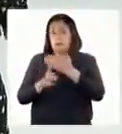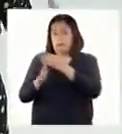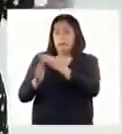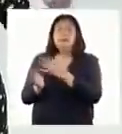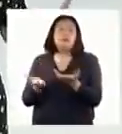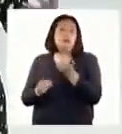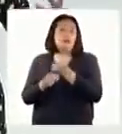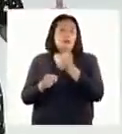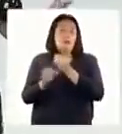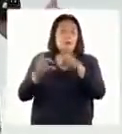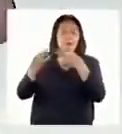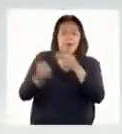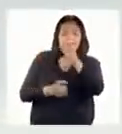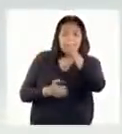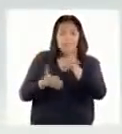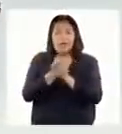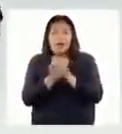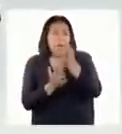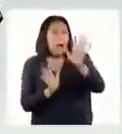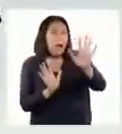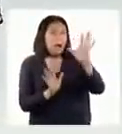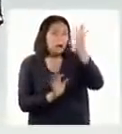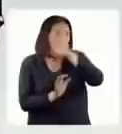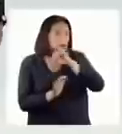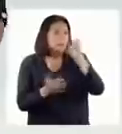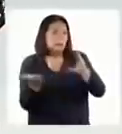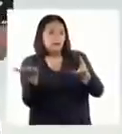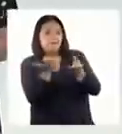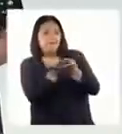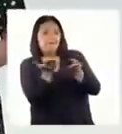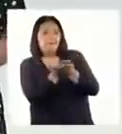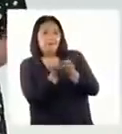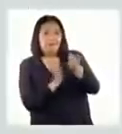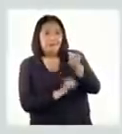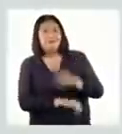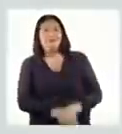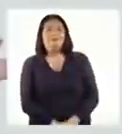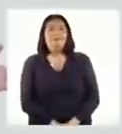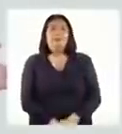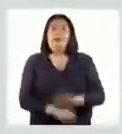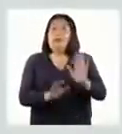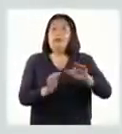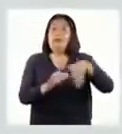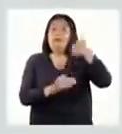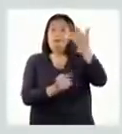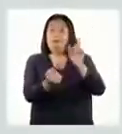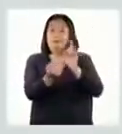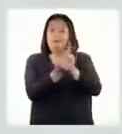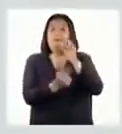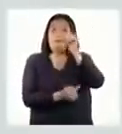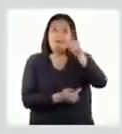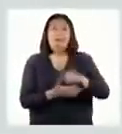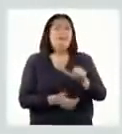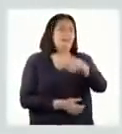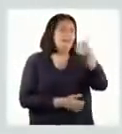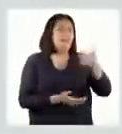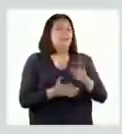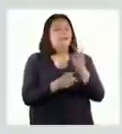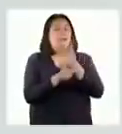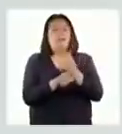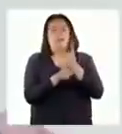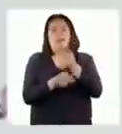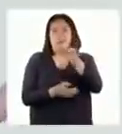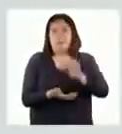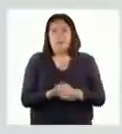con tu familia, profesores y amigos, pero eso sí, no te olvides de guardarlo en tu portafolio. Nos vemos mañana en la siguiente actividad.